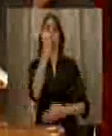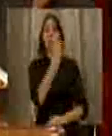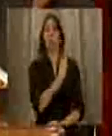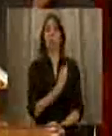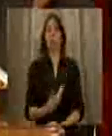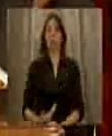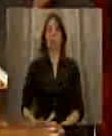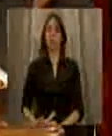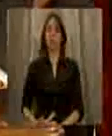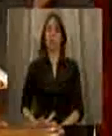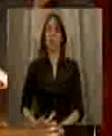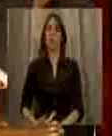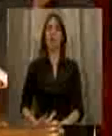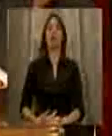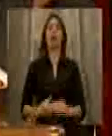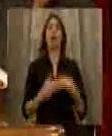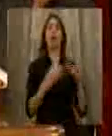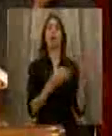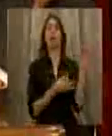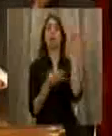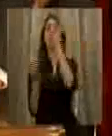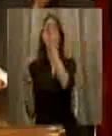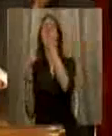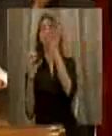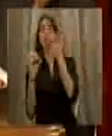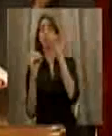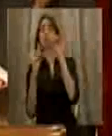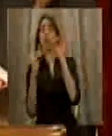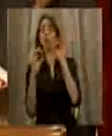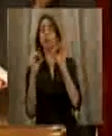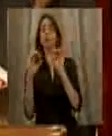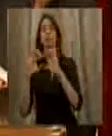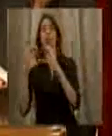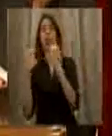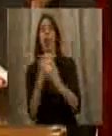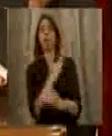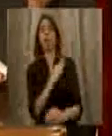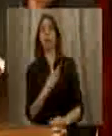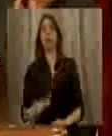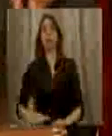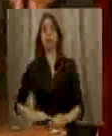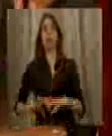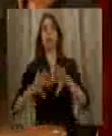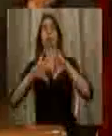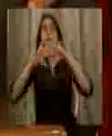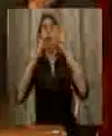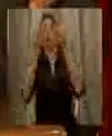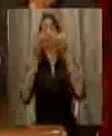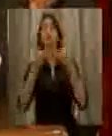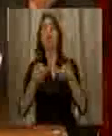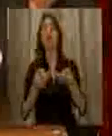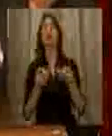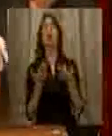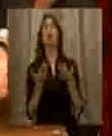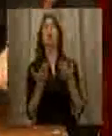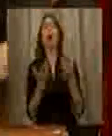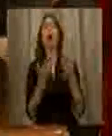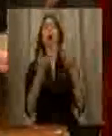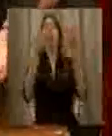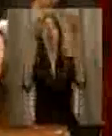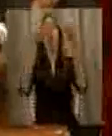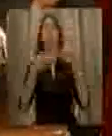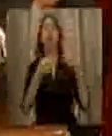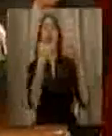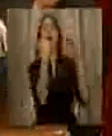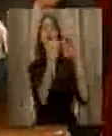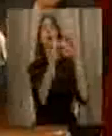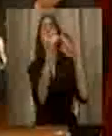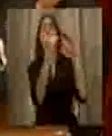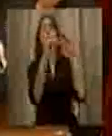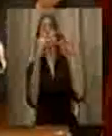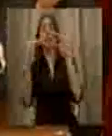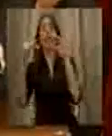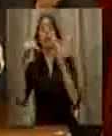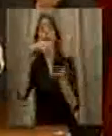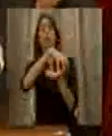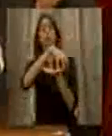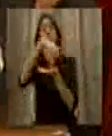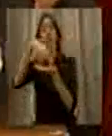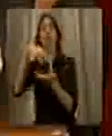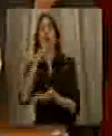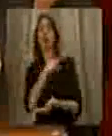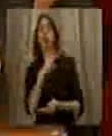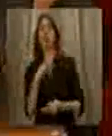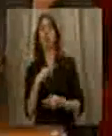Presidencia comunique vía oficio a la Cámara de Diputados la totalidad de las direcciones de correo electrónico definidas por los ministerios